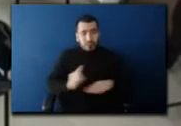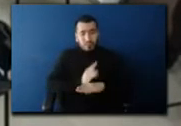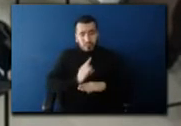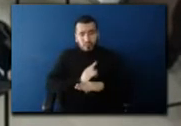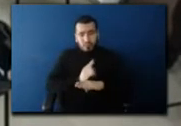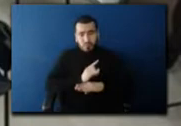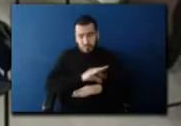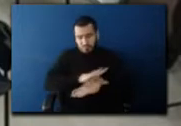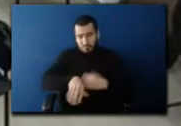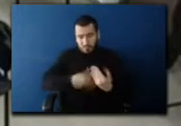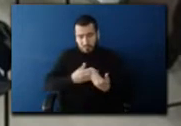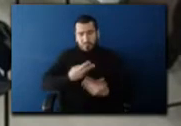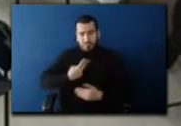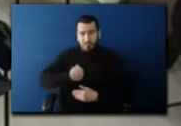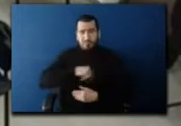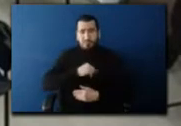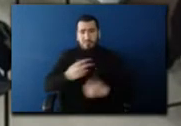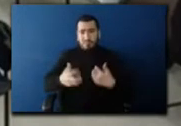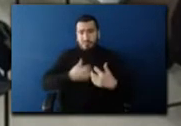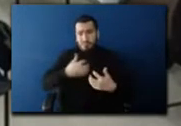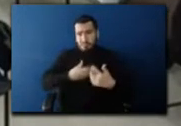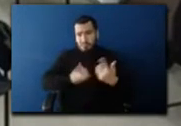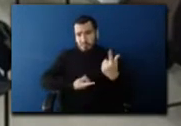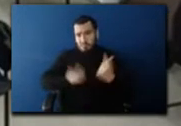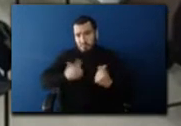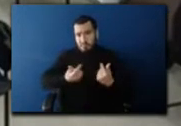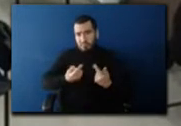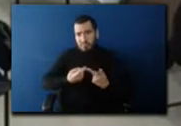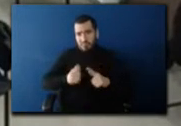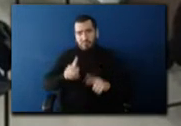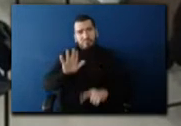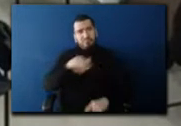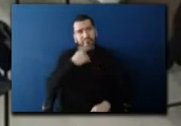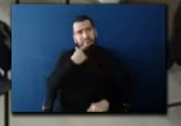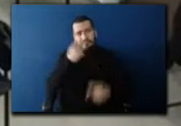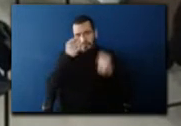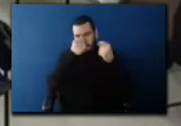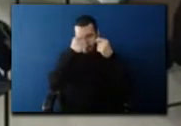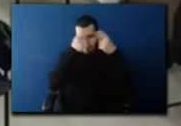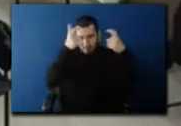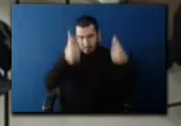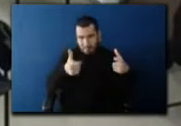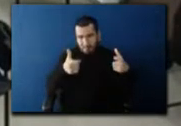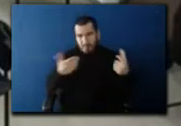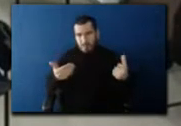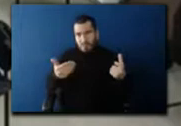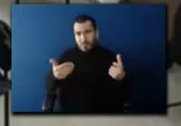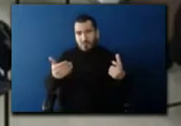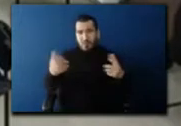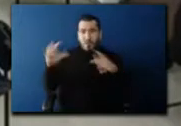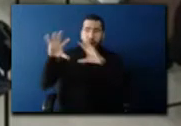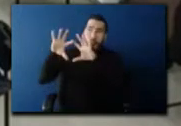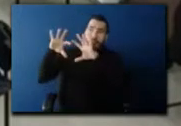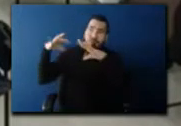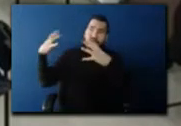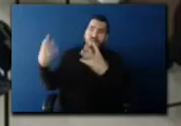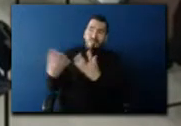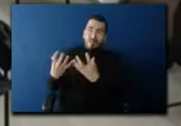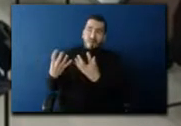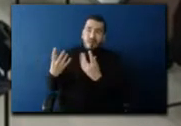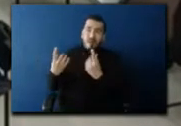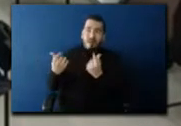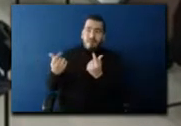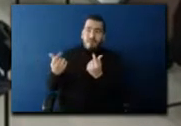somos todos del sistema financiero. Pero ¿cómo ve el Estado ese creciente movimiento global de la eliminación del efectivo